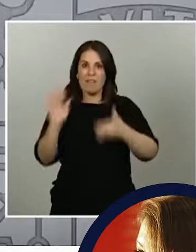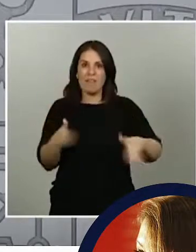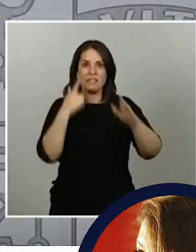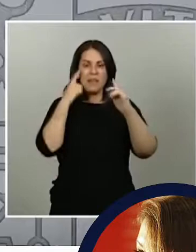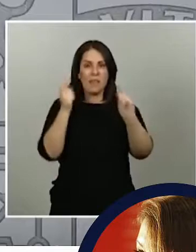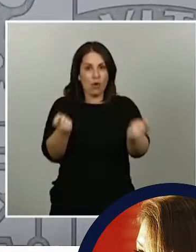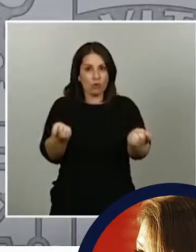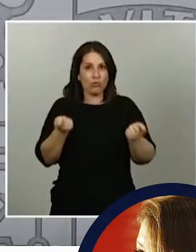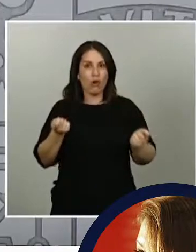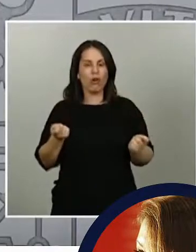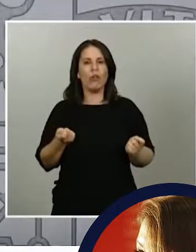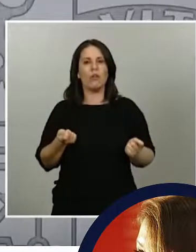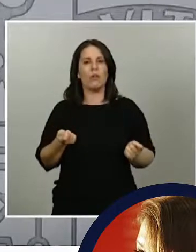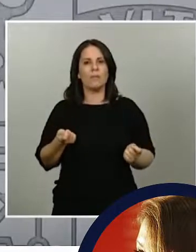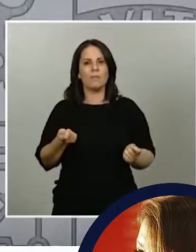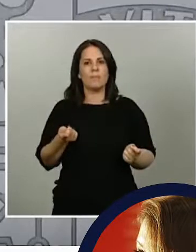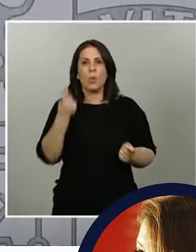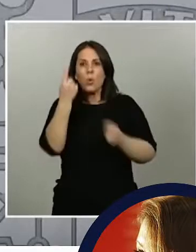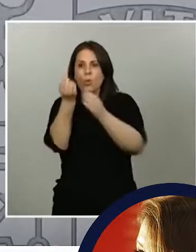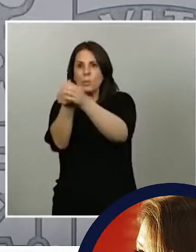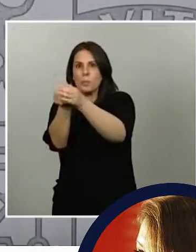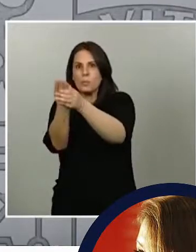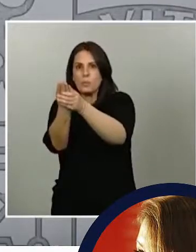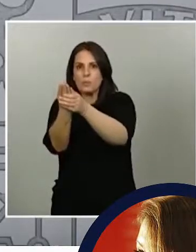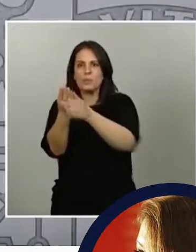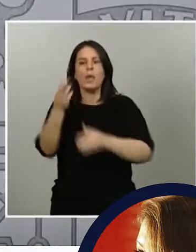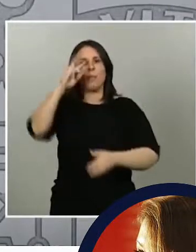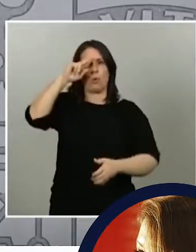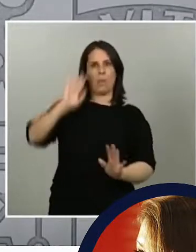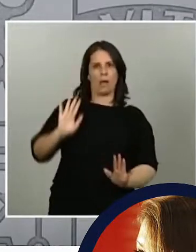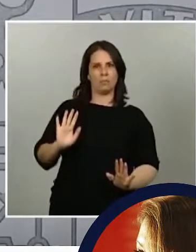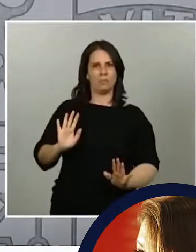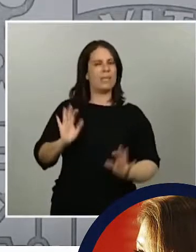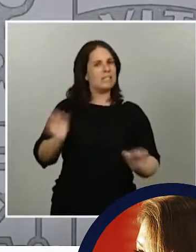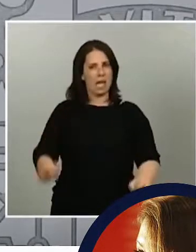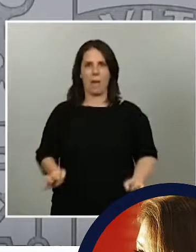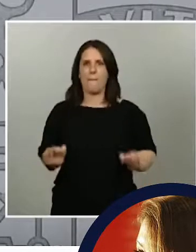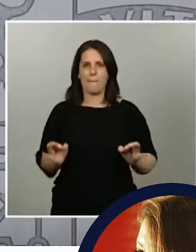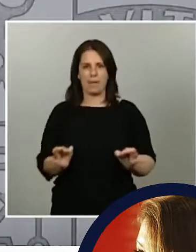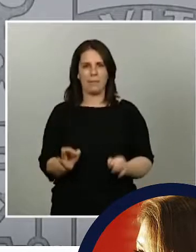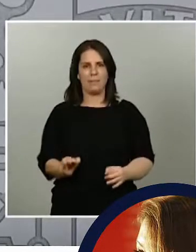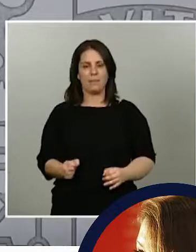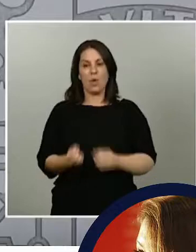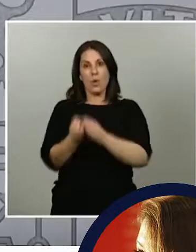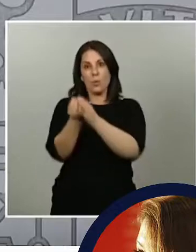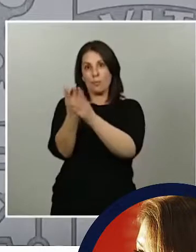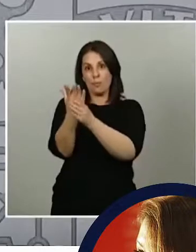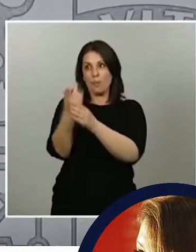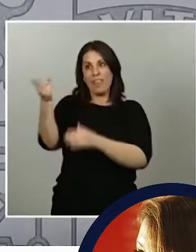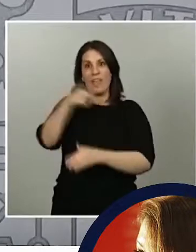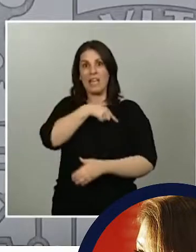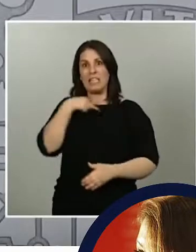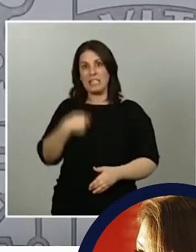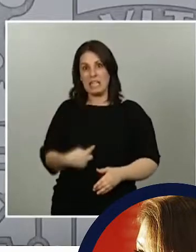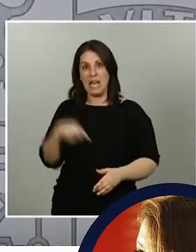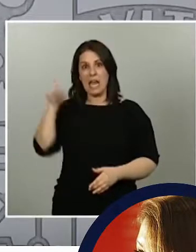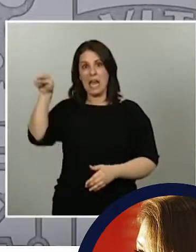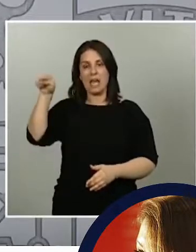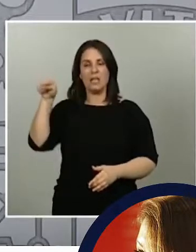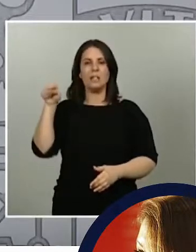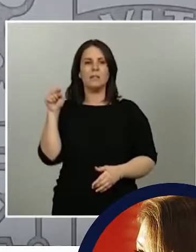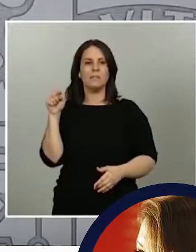nada a la situación muy complicada que vivió hace meses España, ¿no?, es decir, todavía no están